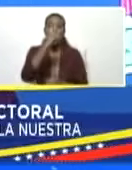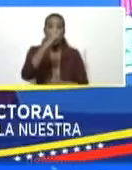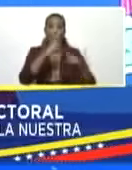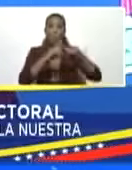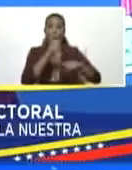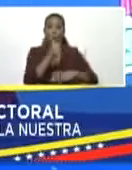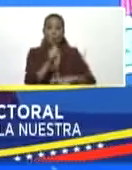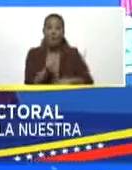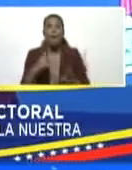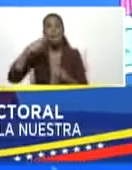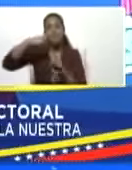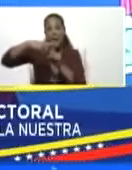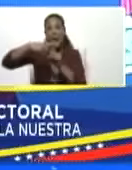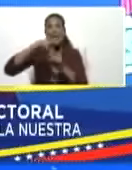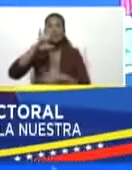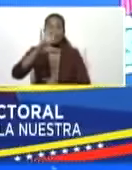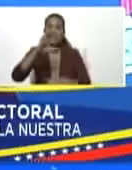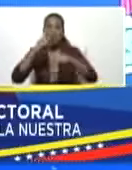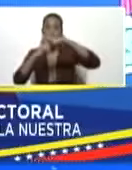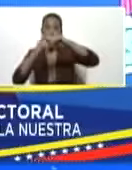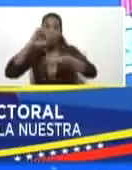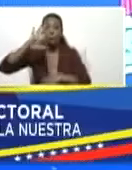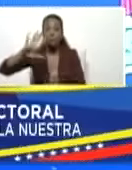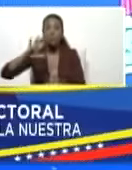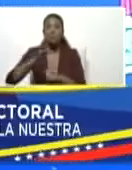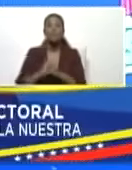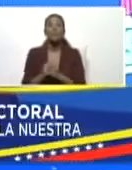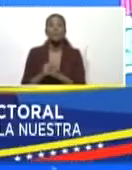1x10 más 5x5